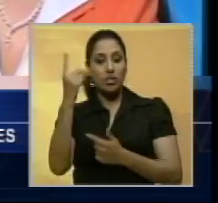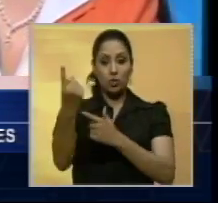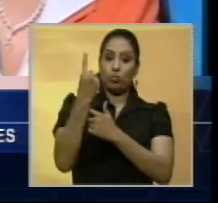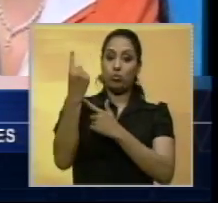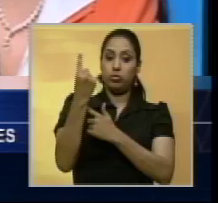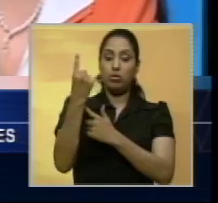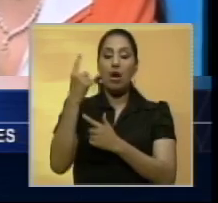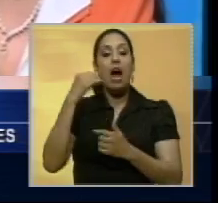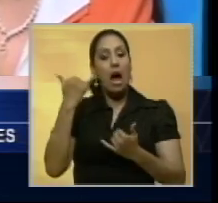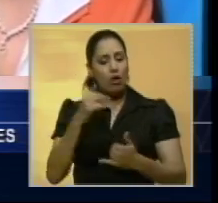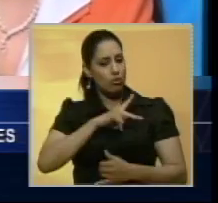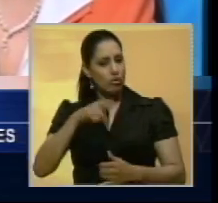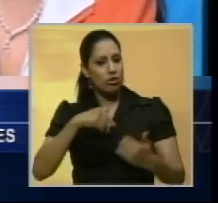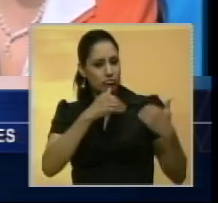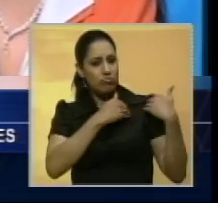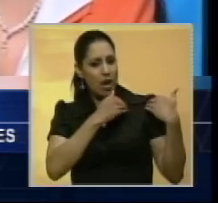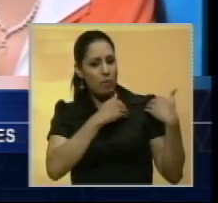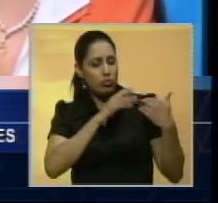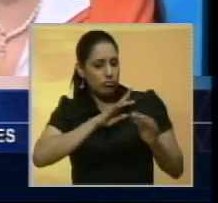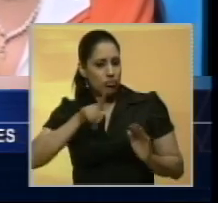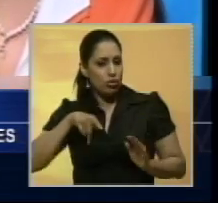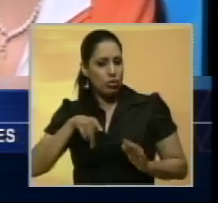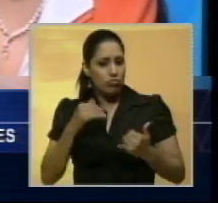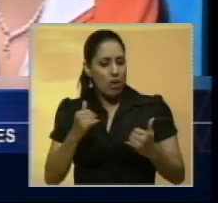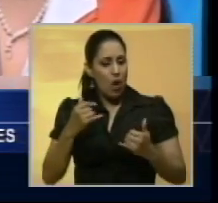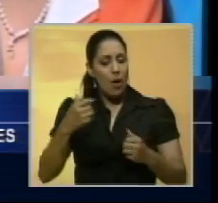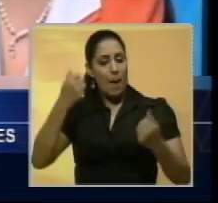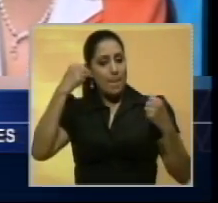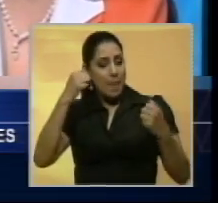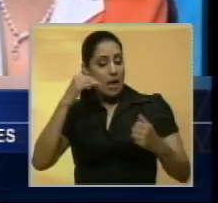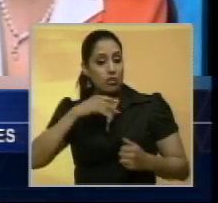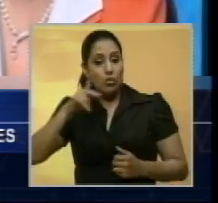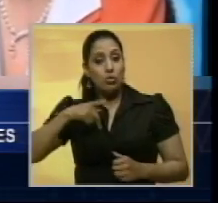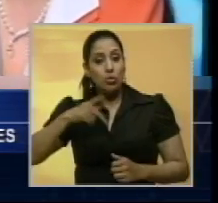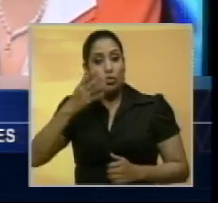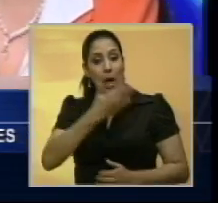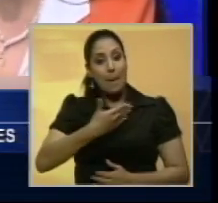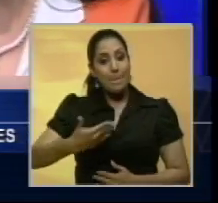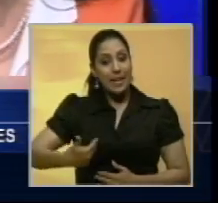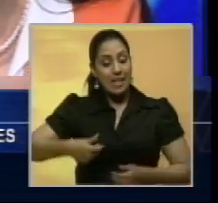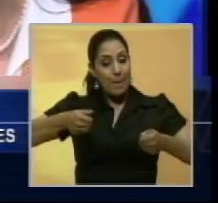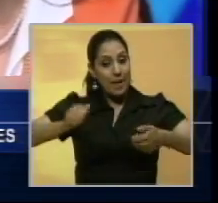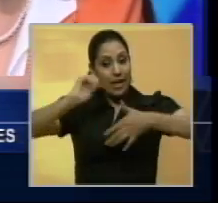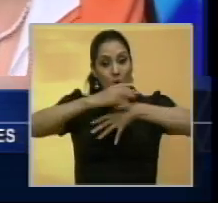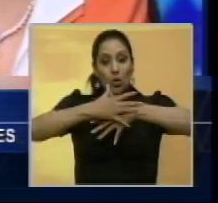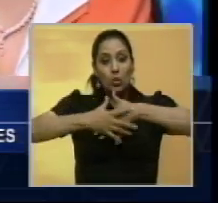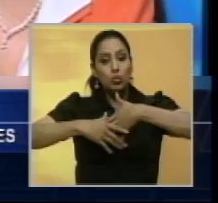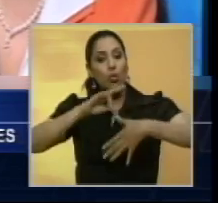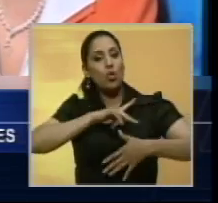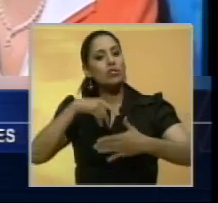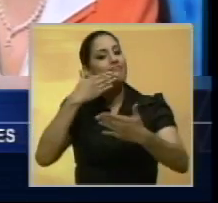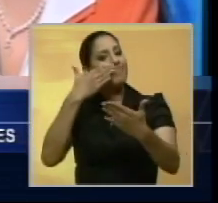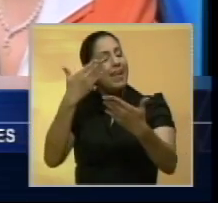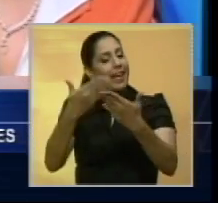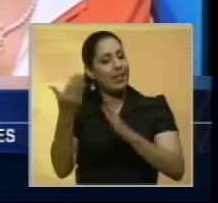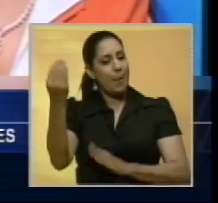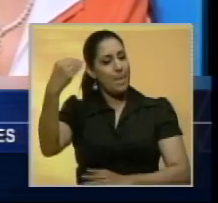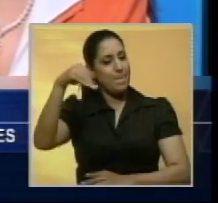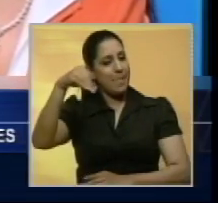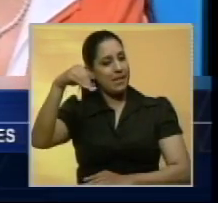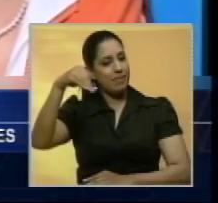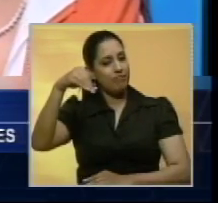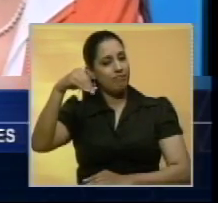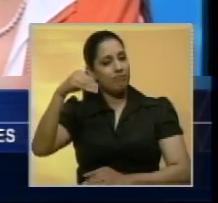Nosotros responsablemente estamos ejerciendo la presidencia pro tempore de Mercosur. Hemos agradecido además